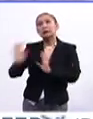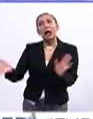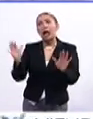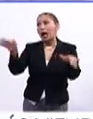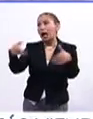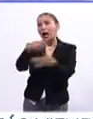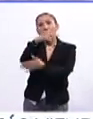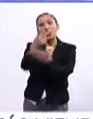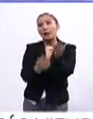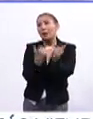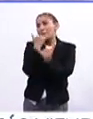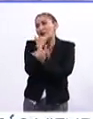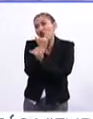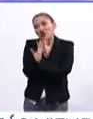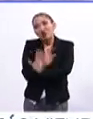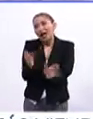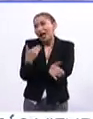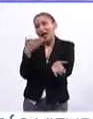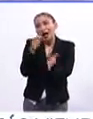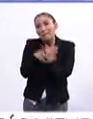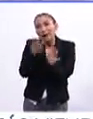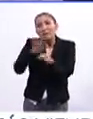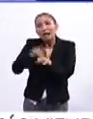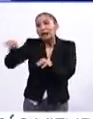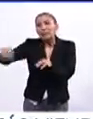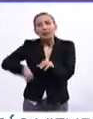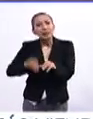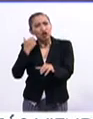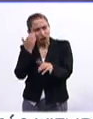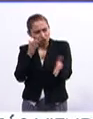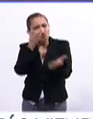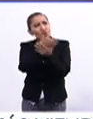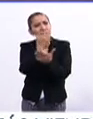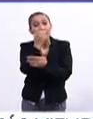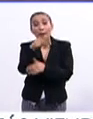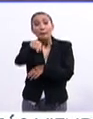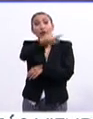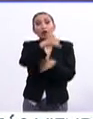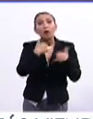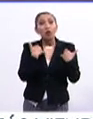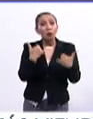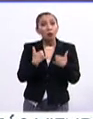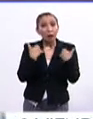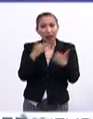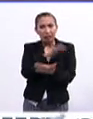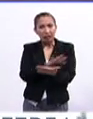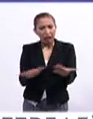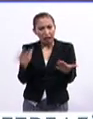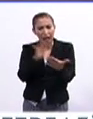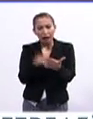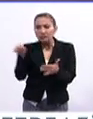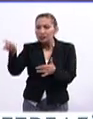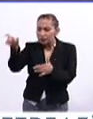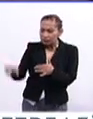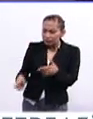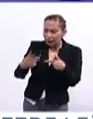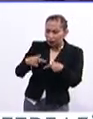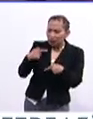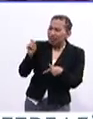se cerró el programa, porque cada vez se interesan más, dado que los jóvenes leen sobre el